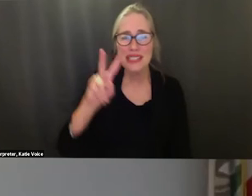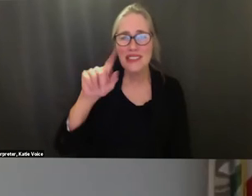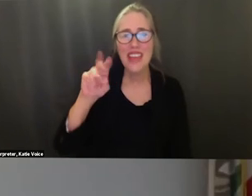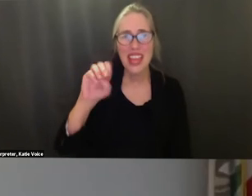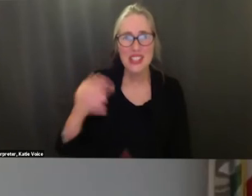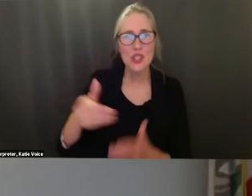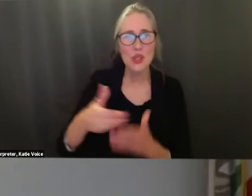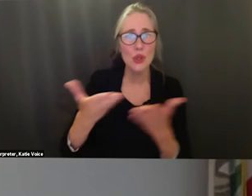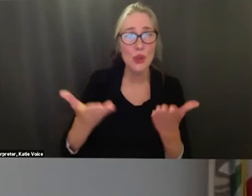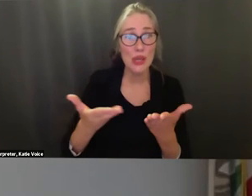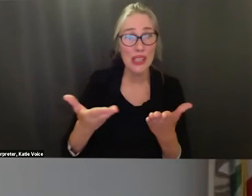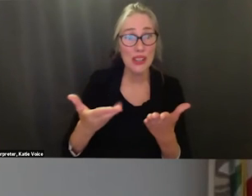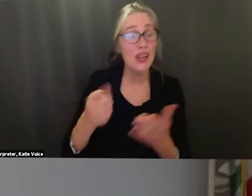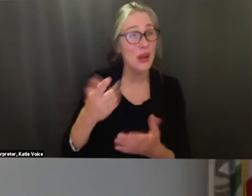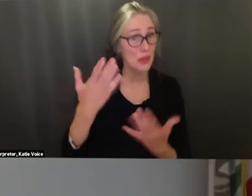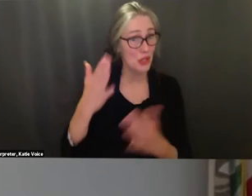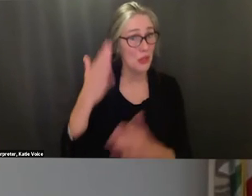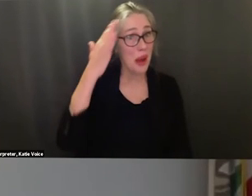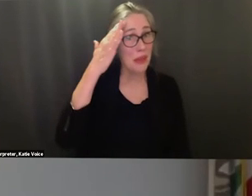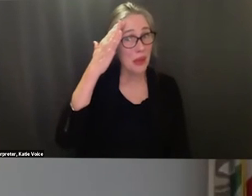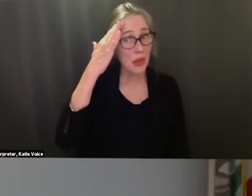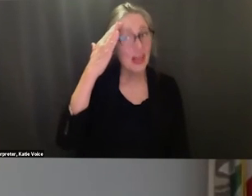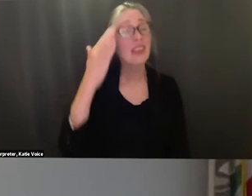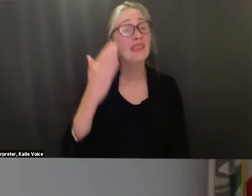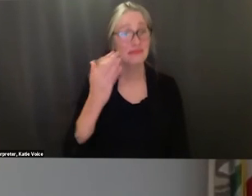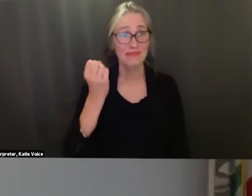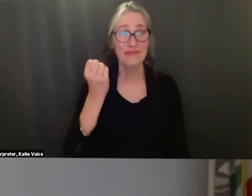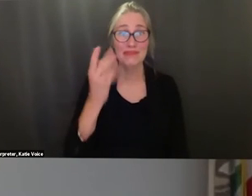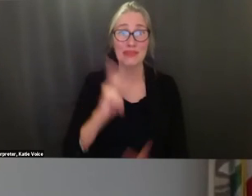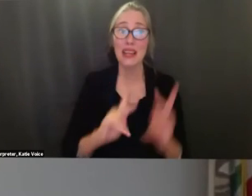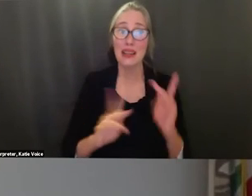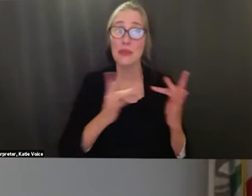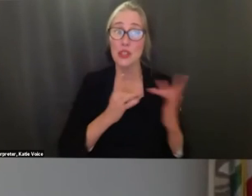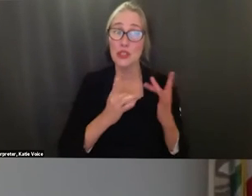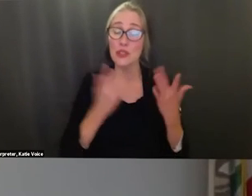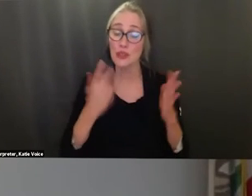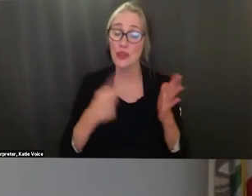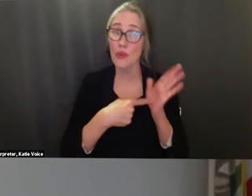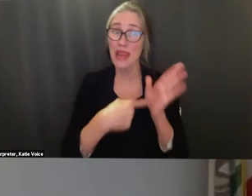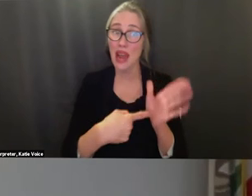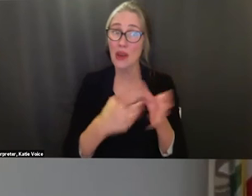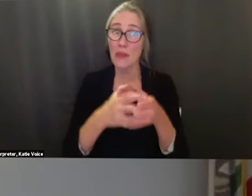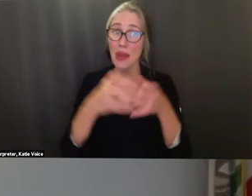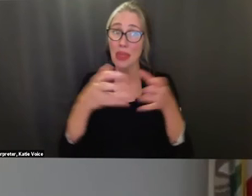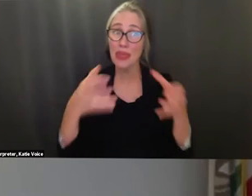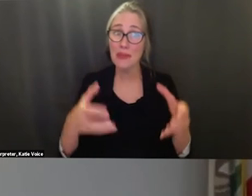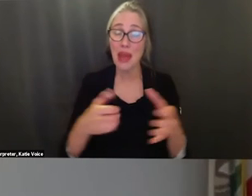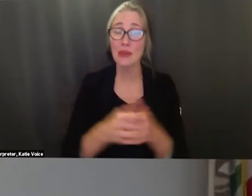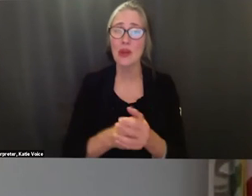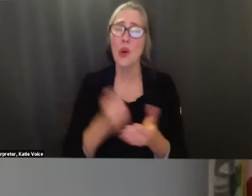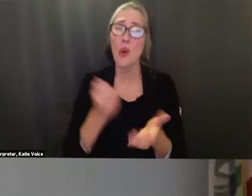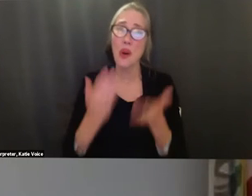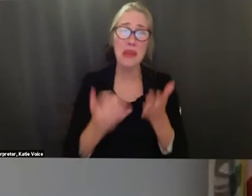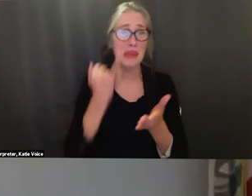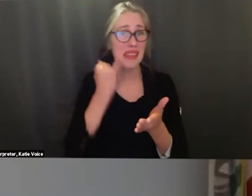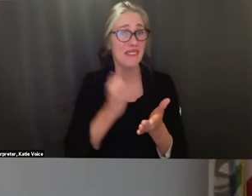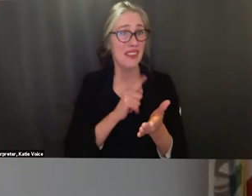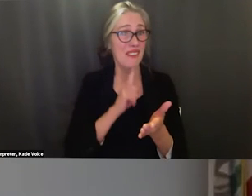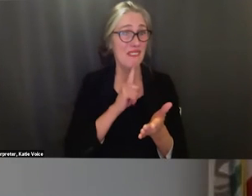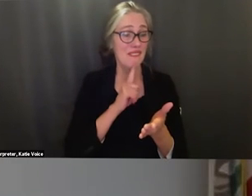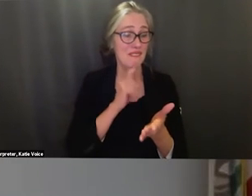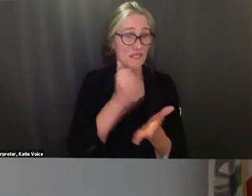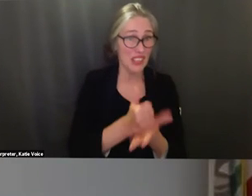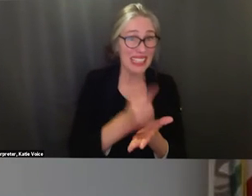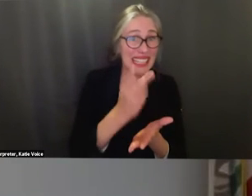ciertamente habrás sabido que ha habido muchas preocupaciones sobre la cantidad o la